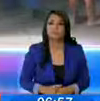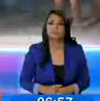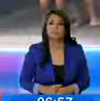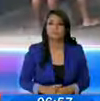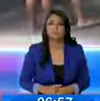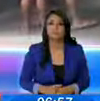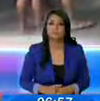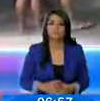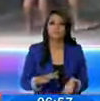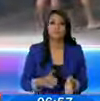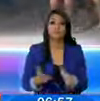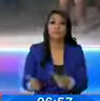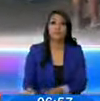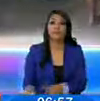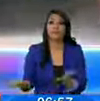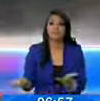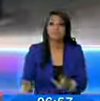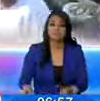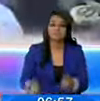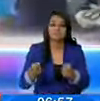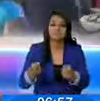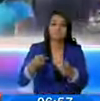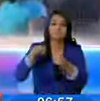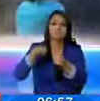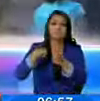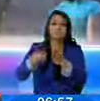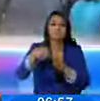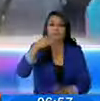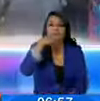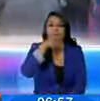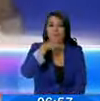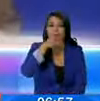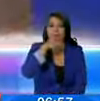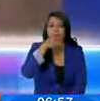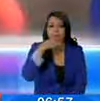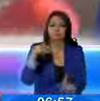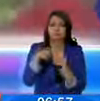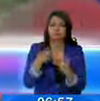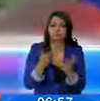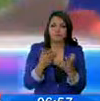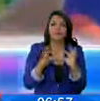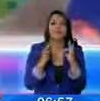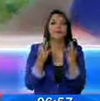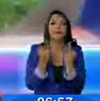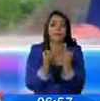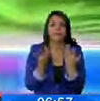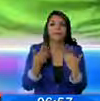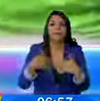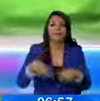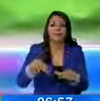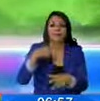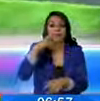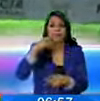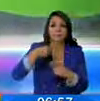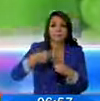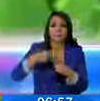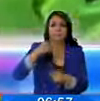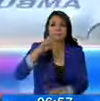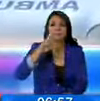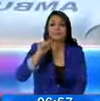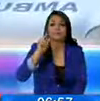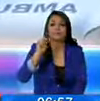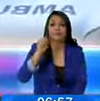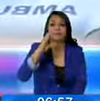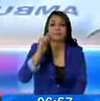El cuerpo fue trasladado hasta la morgue de Manta. La víctima fue reconocido por los familiares como Francisco Vince García,